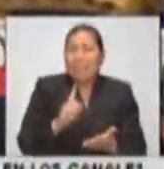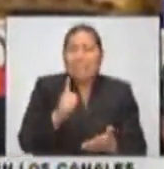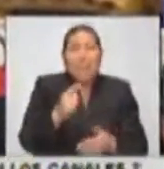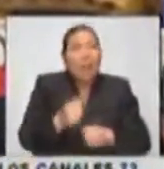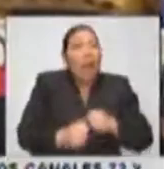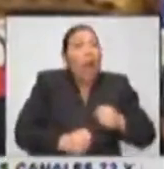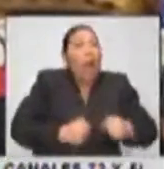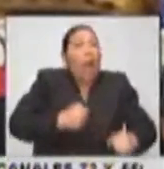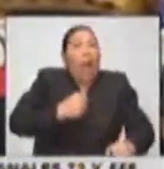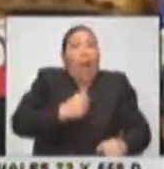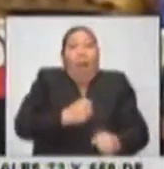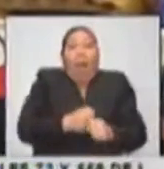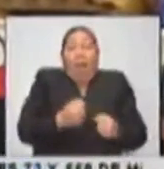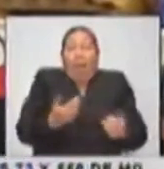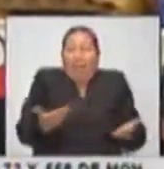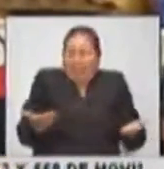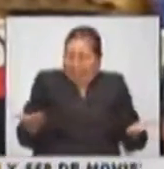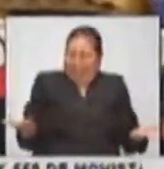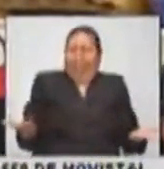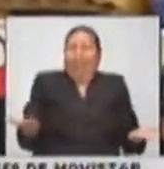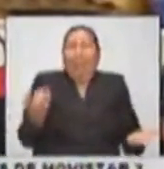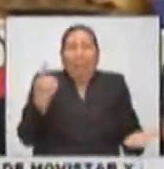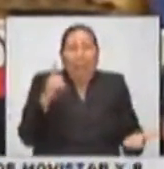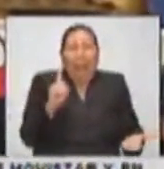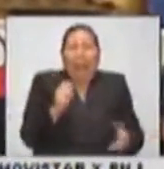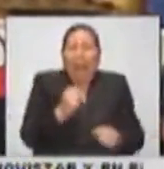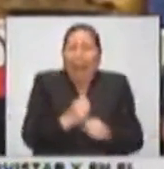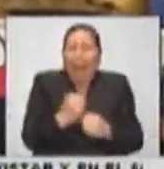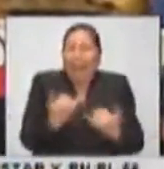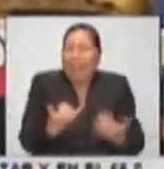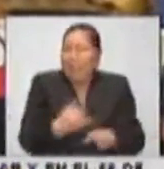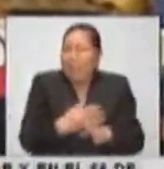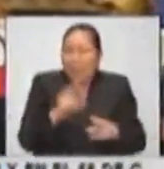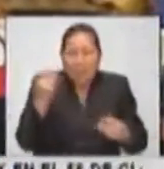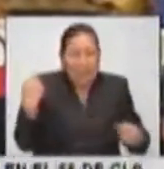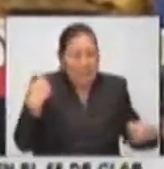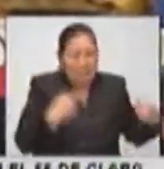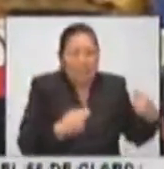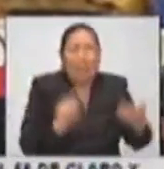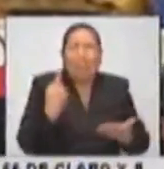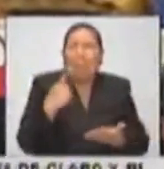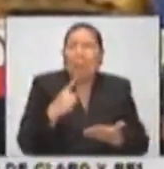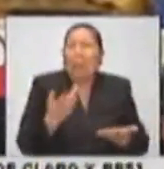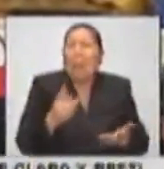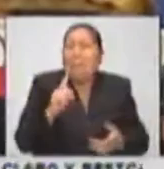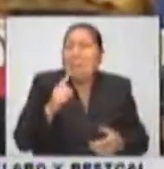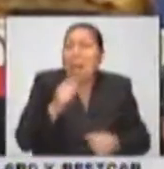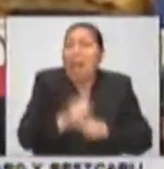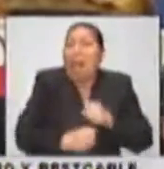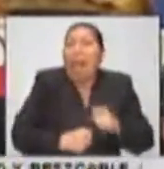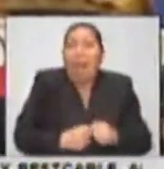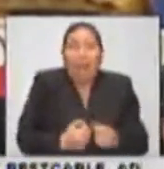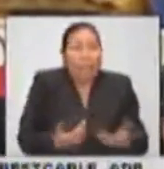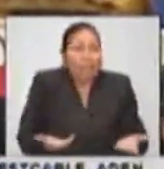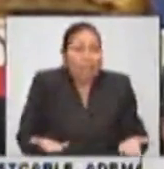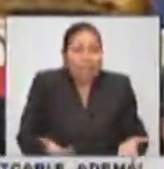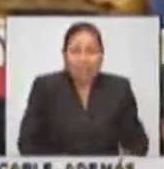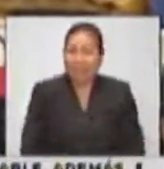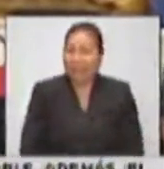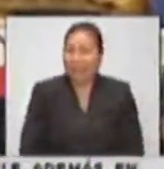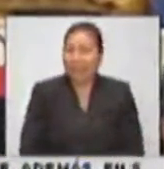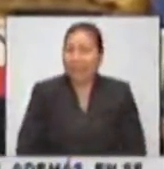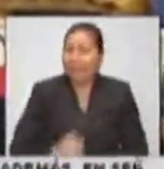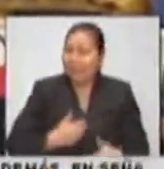1000 años. ¿Qué es esto? ¿Para qué estamos haciendo ese tipo de inversión? Si en 1000 años, yo no sé si vamos a,